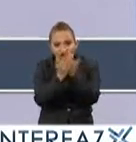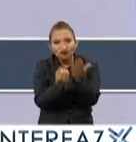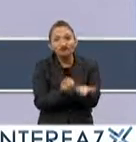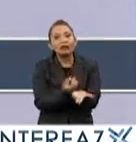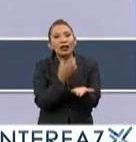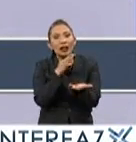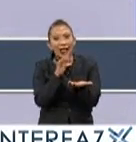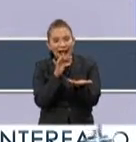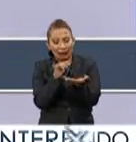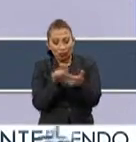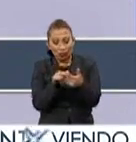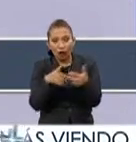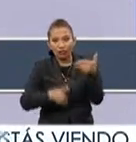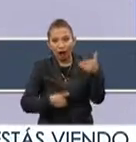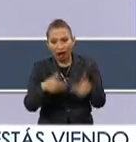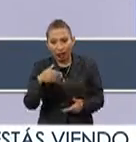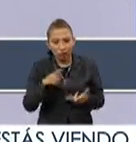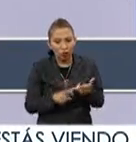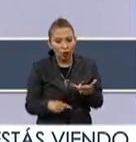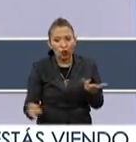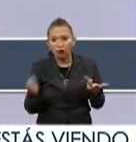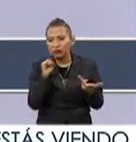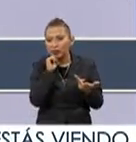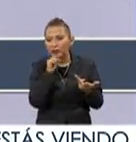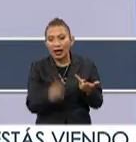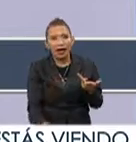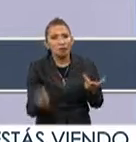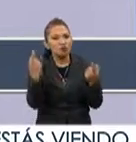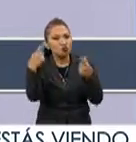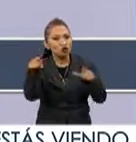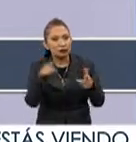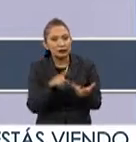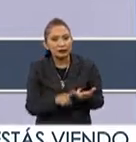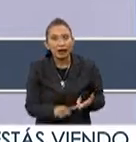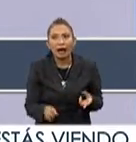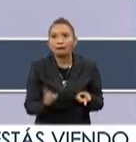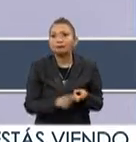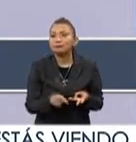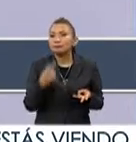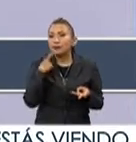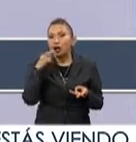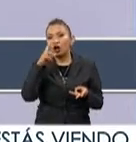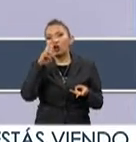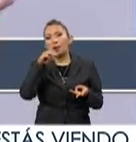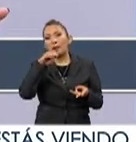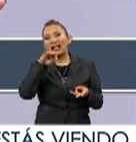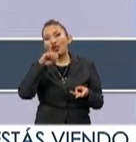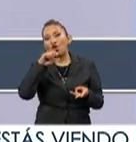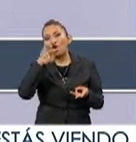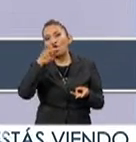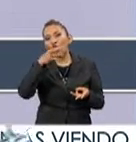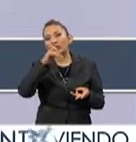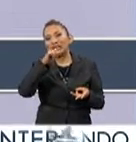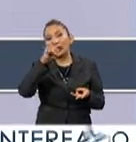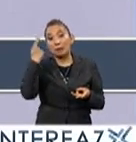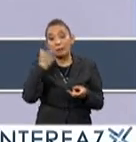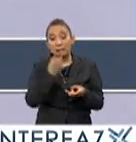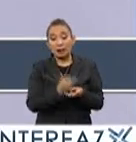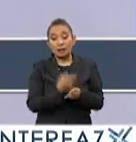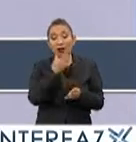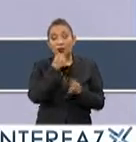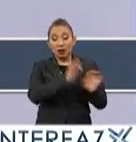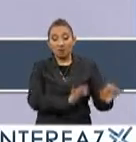literatura, teatro, vamos a tener música, va a estar Romeino Gutiérrez, que es el primer